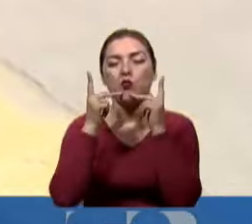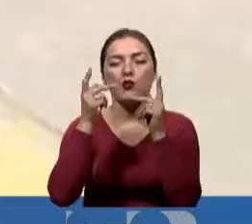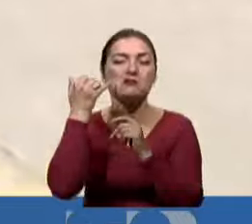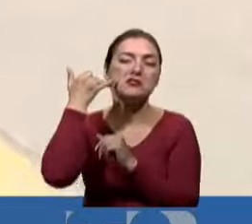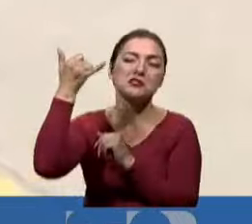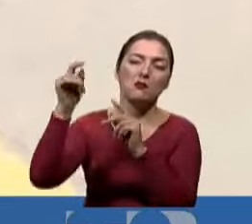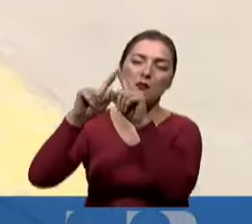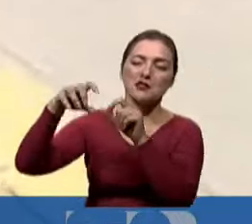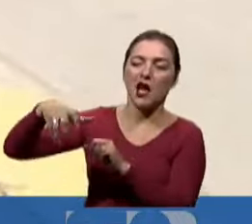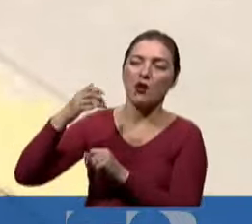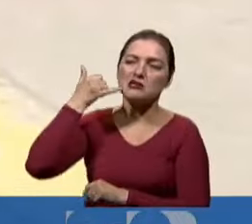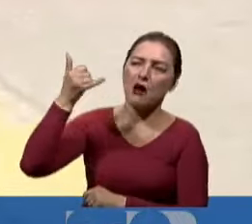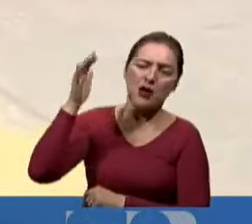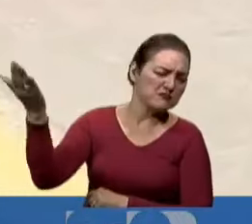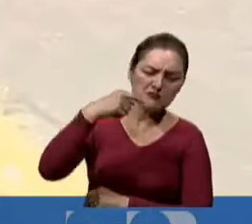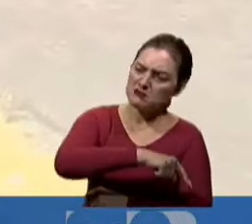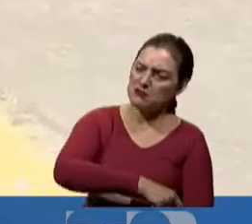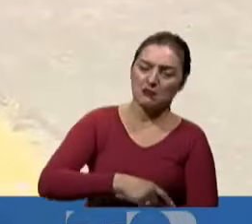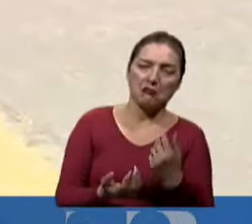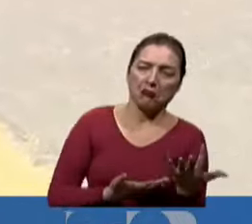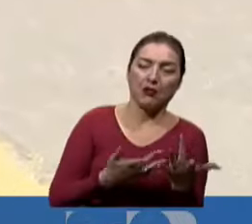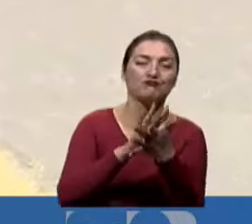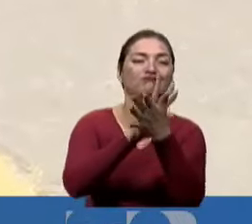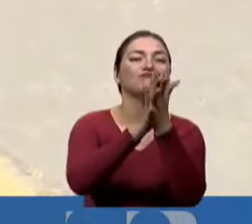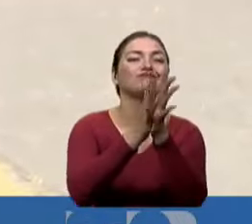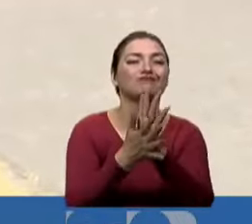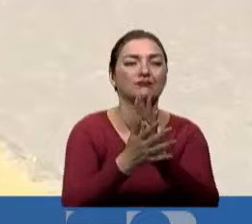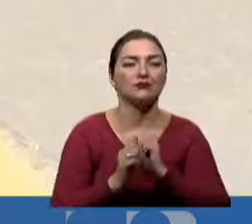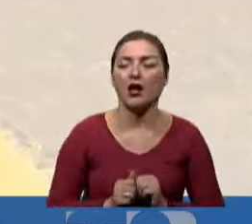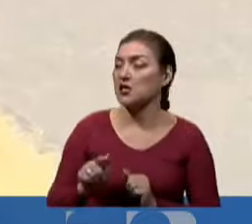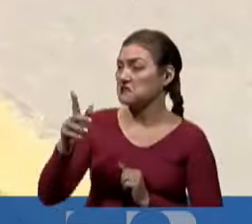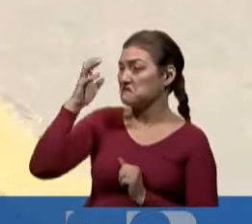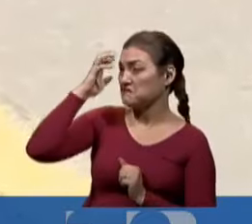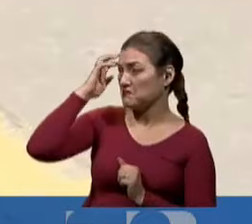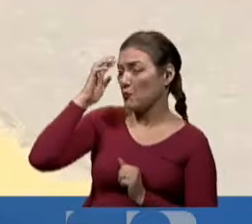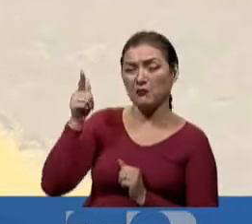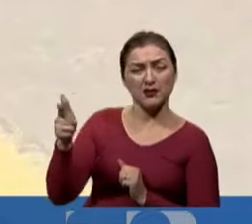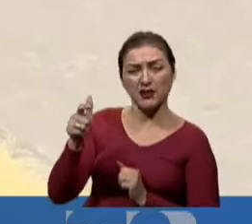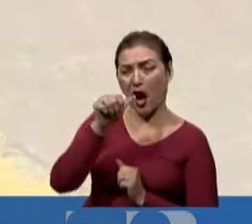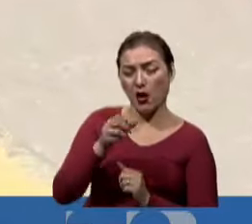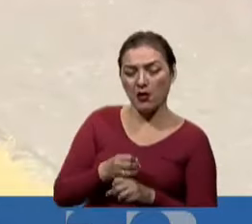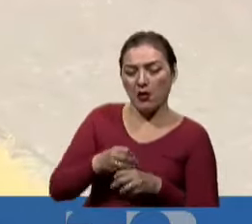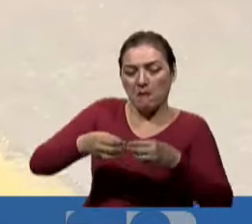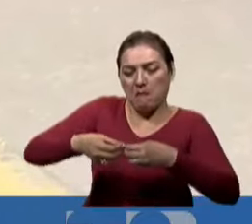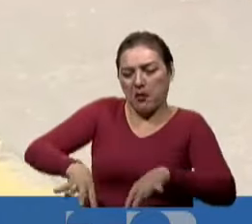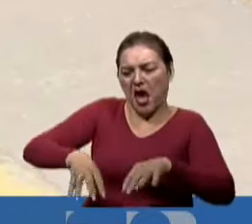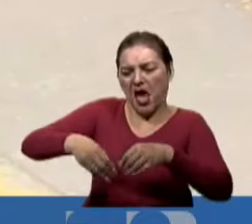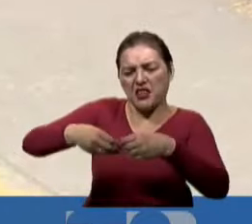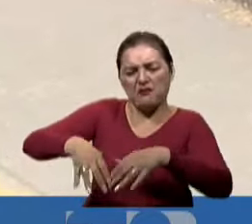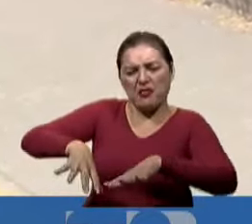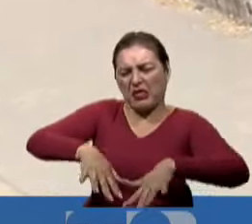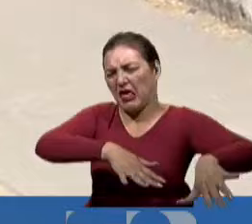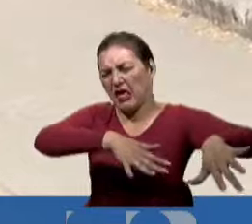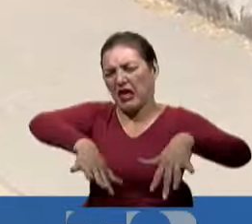y igual no viene nadie. Así es, y lo preocupante, vecino, ustedes me comentaban, es la cantidad de agua que se está yendo. Sí,